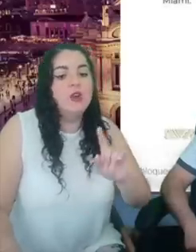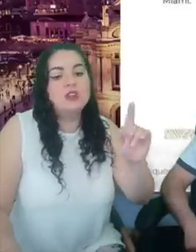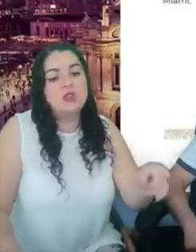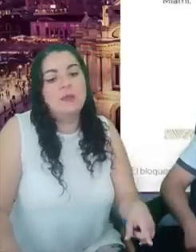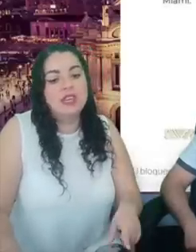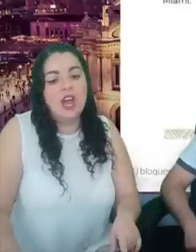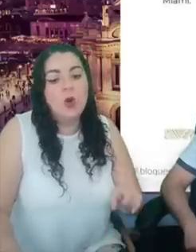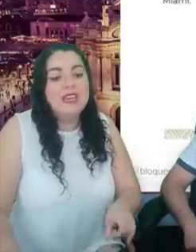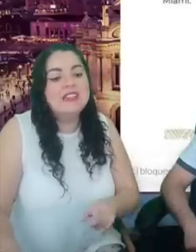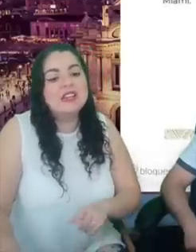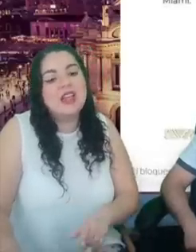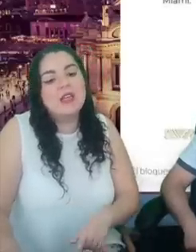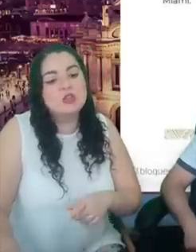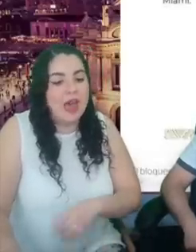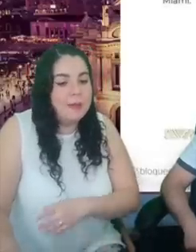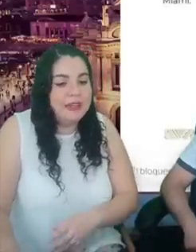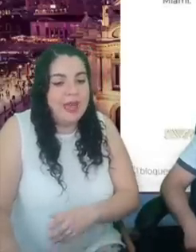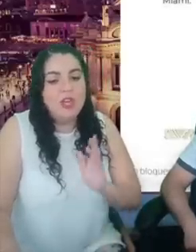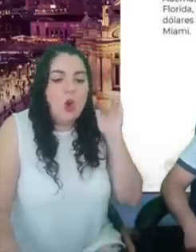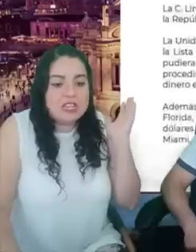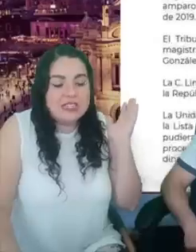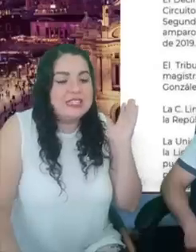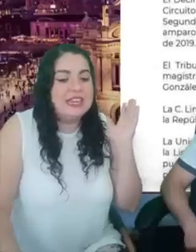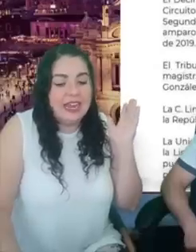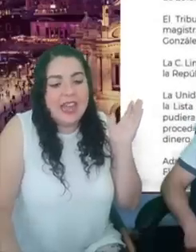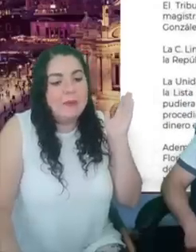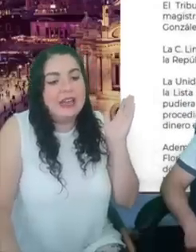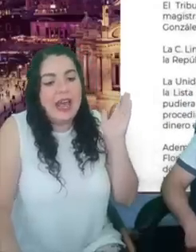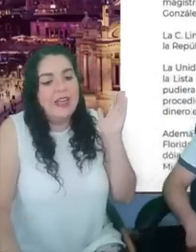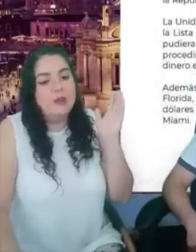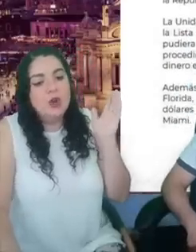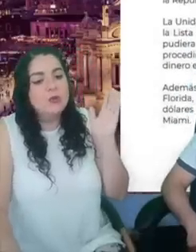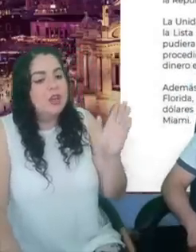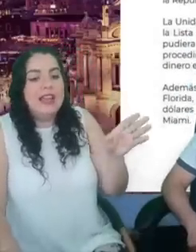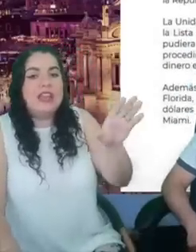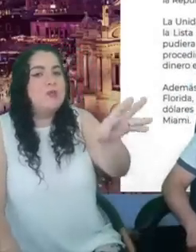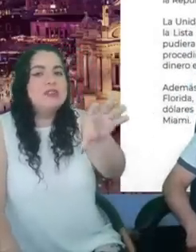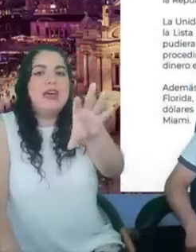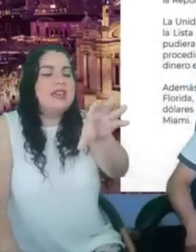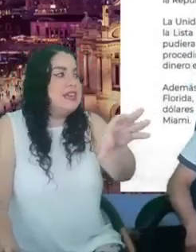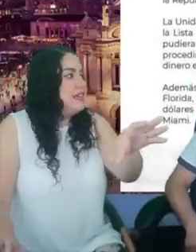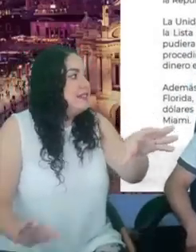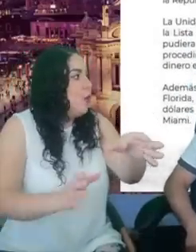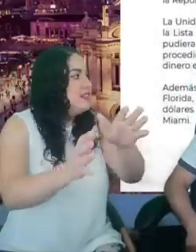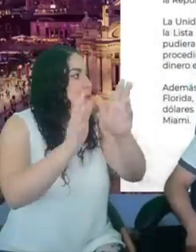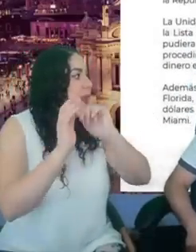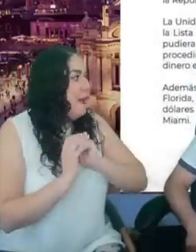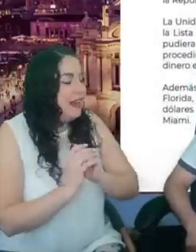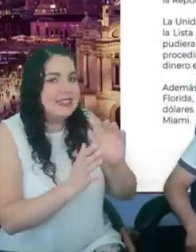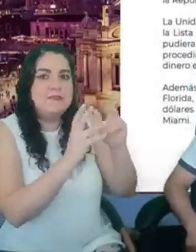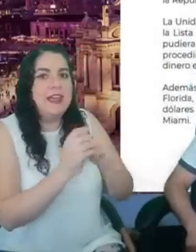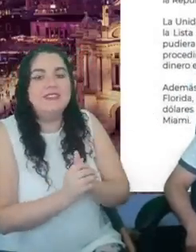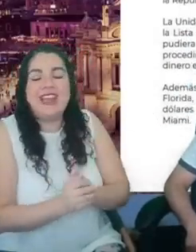del erario nacional mexicano y trasladados a miami o sea se que si querían aplicar la de bueno pues la esposa se cuece